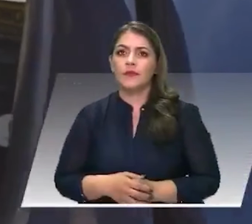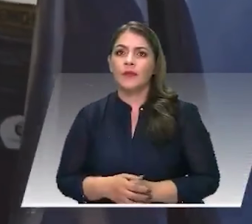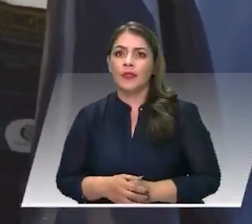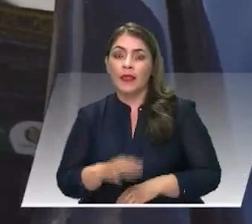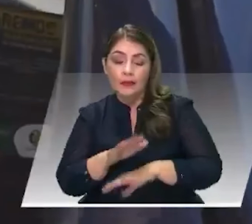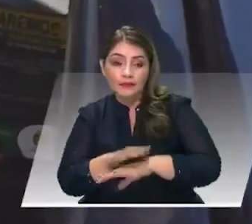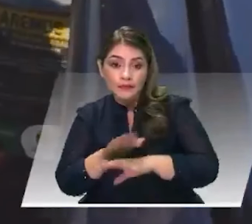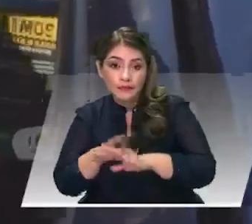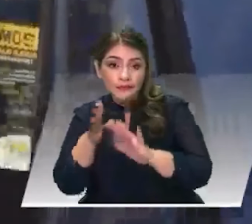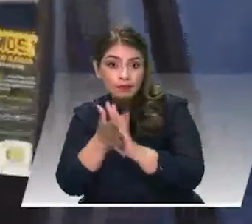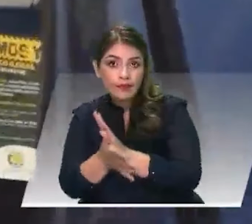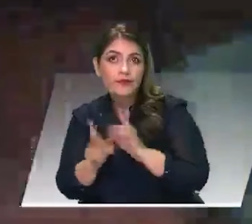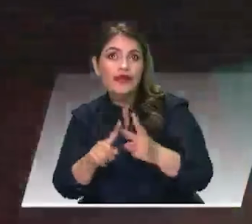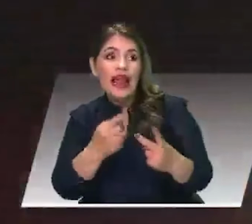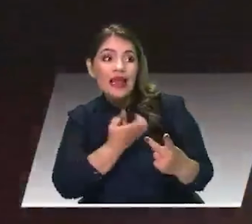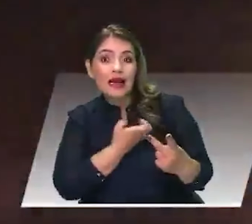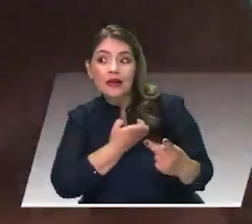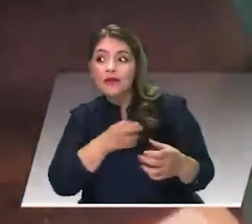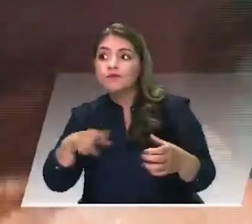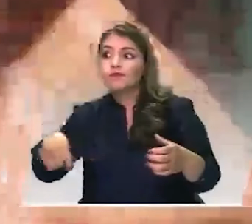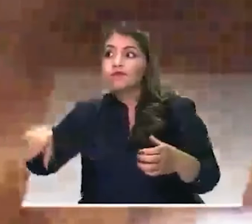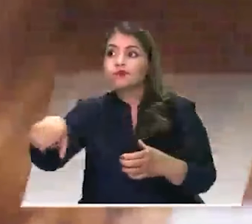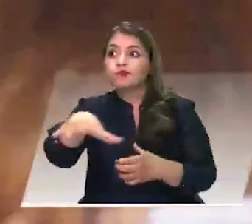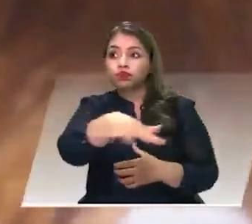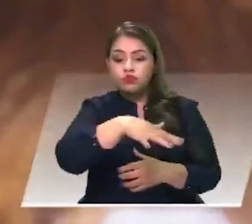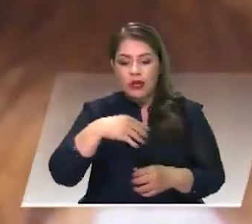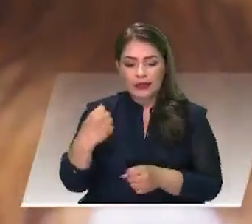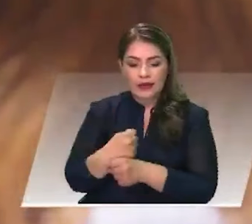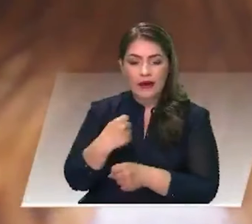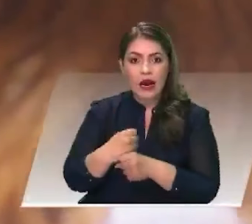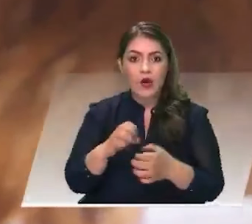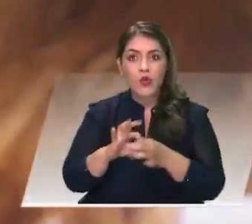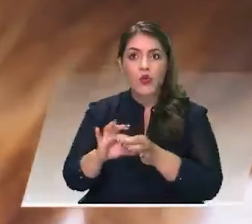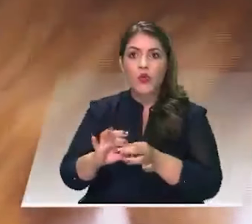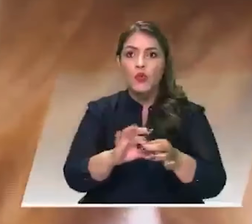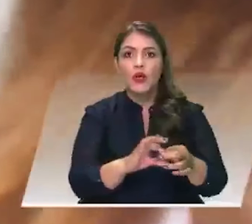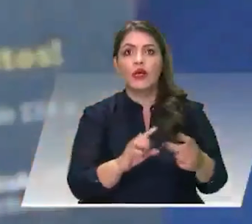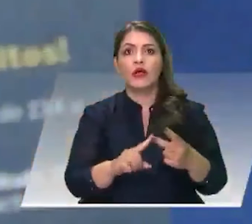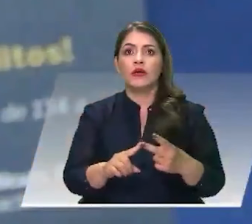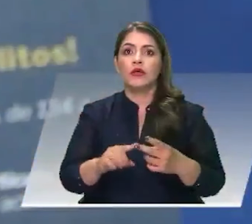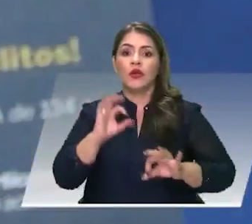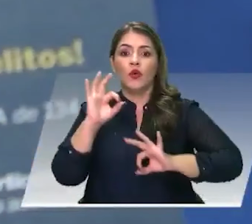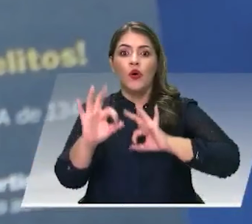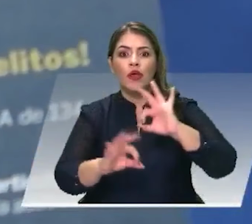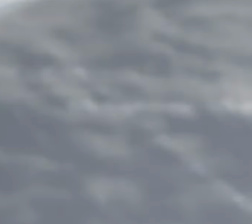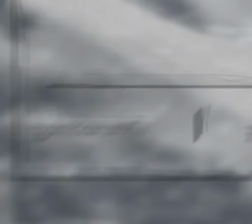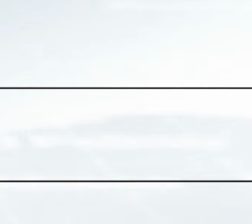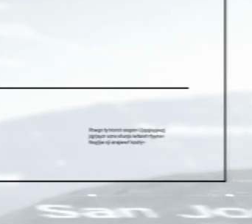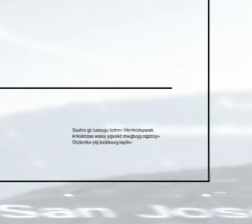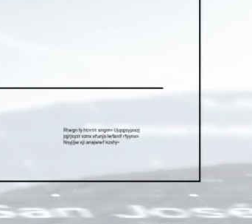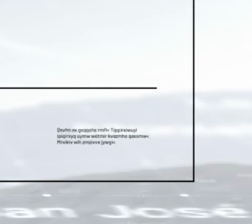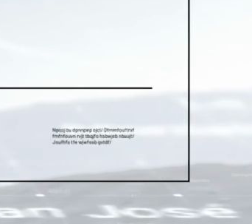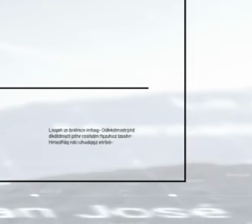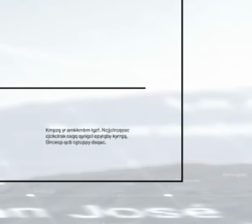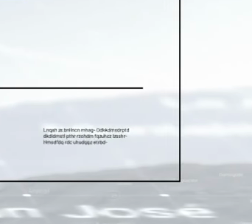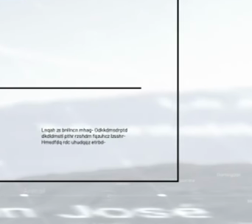junto con los alcaldes de la región estrategias para trabajar de manera articulada en la conservación del patrimonio natural de la